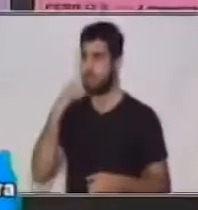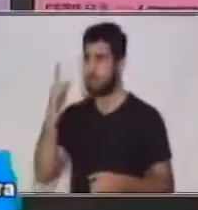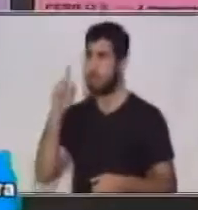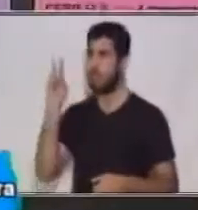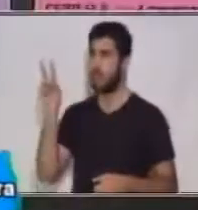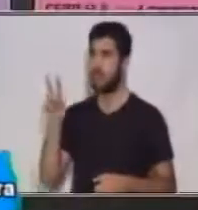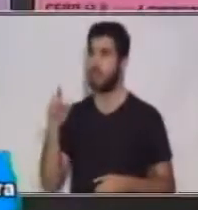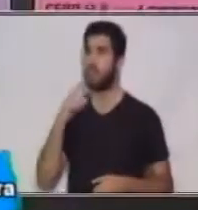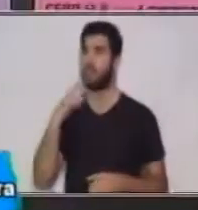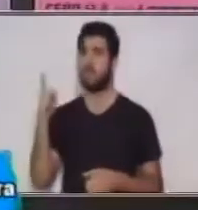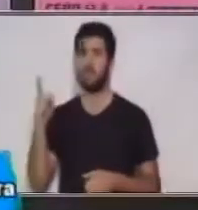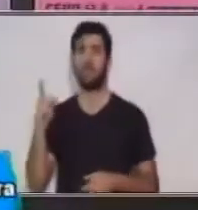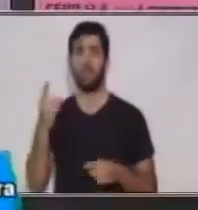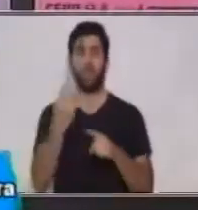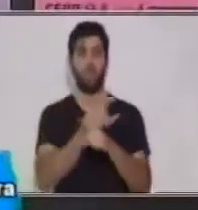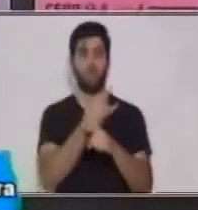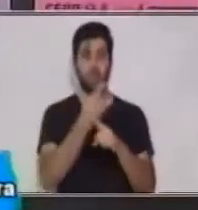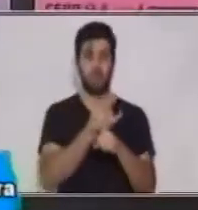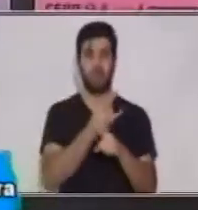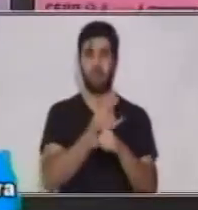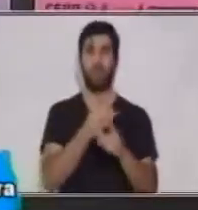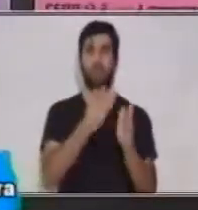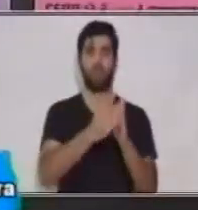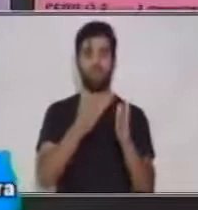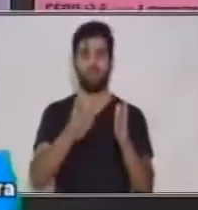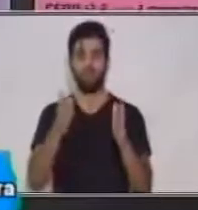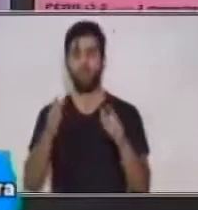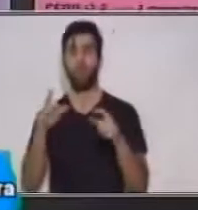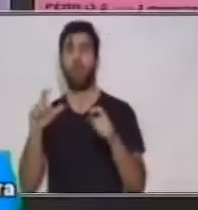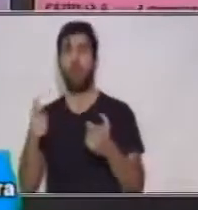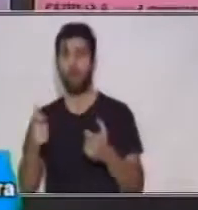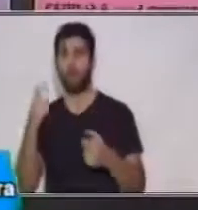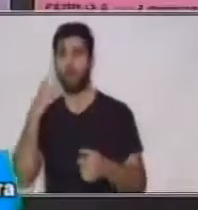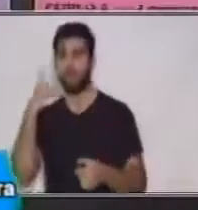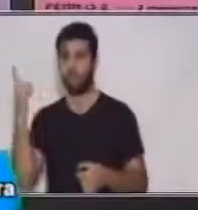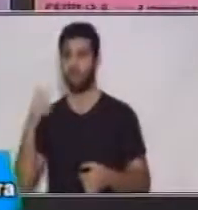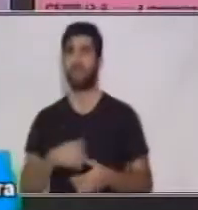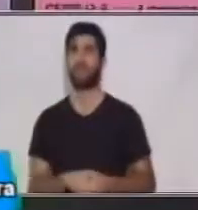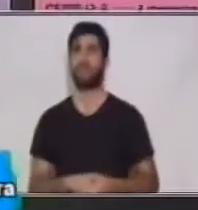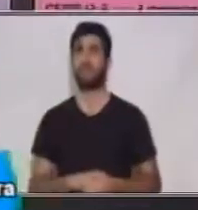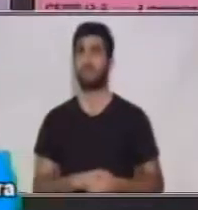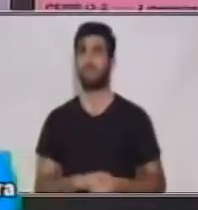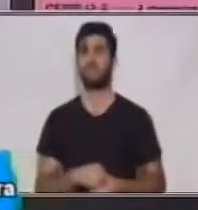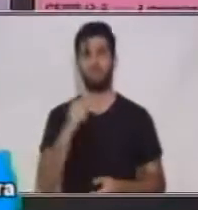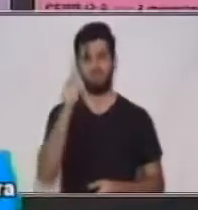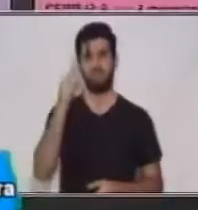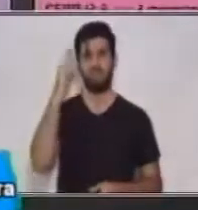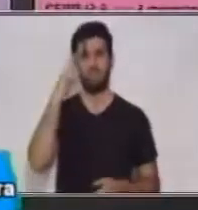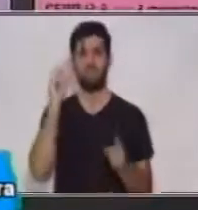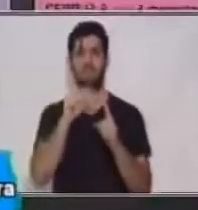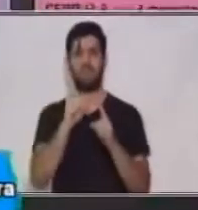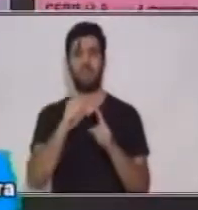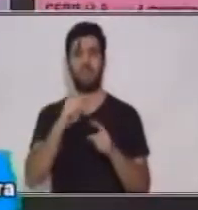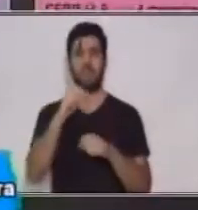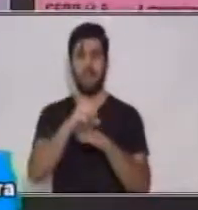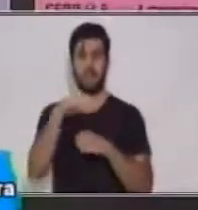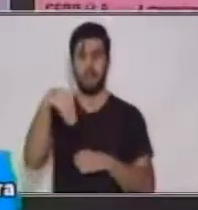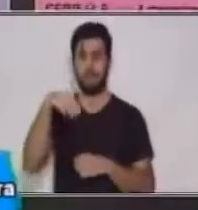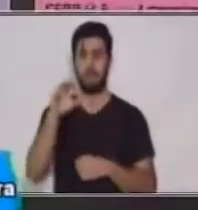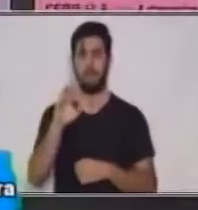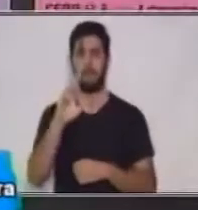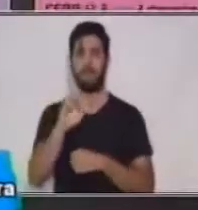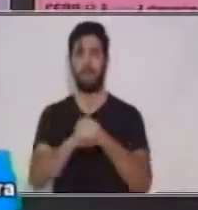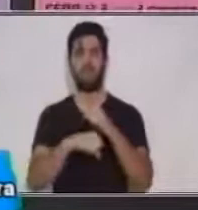de la estructura de la palabra, morfema, base y raíz. ¿Te acuerdas de qué es morfema y raíz? Sí,